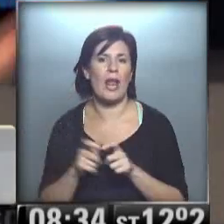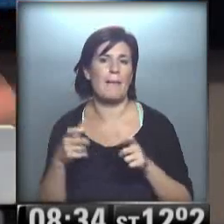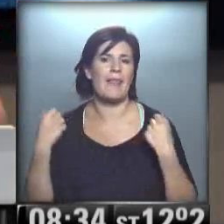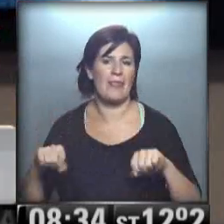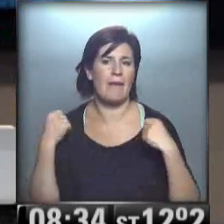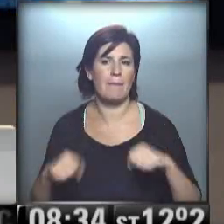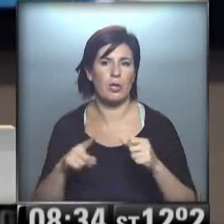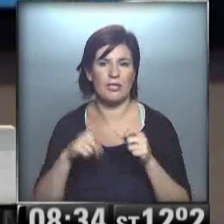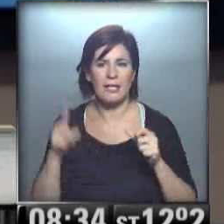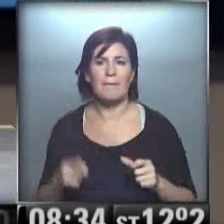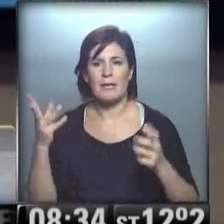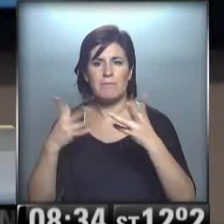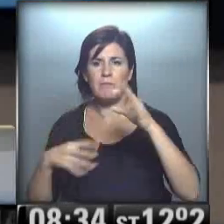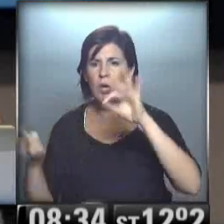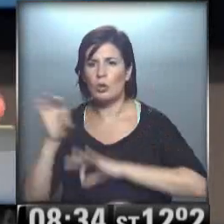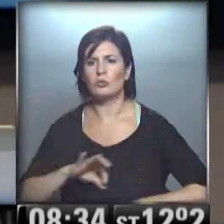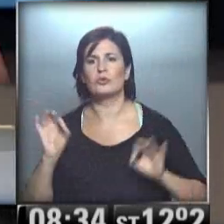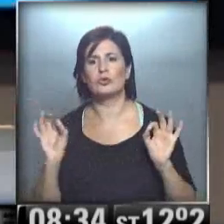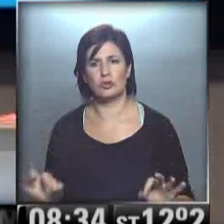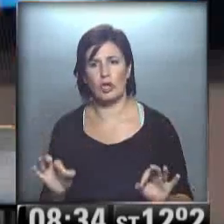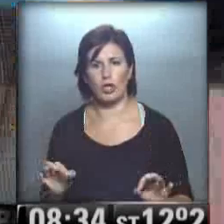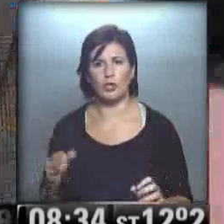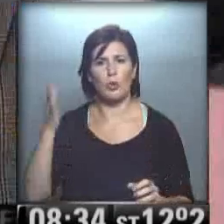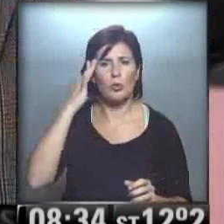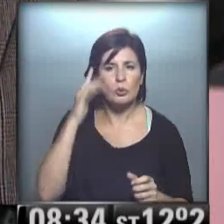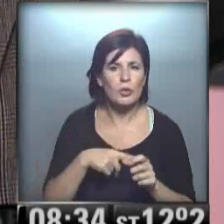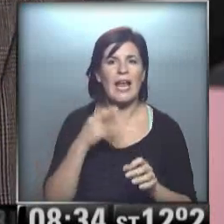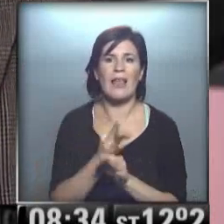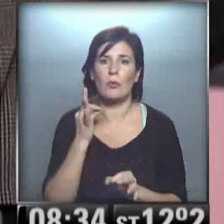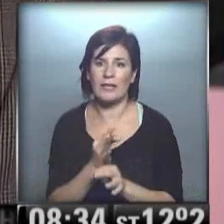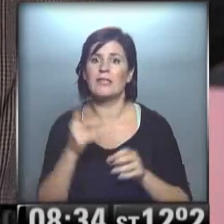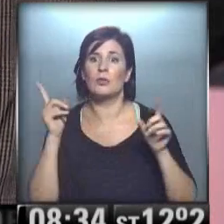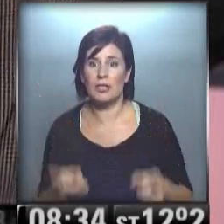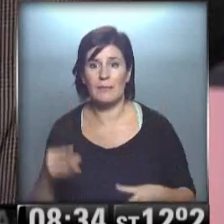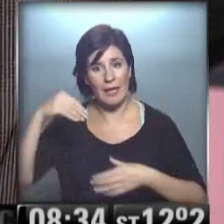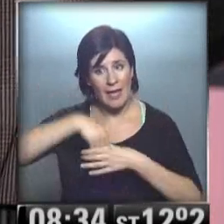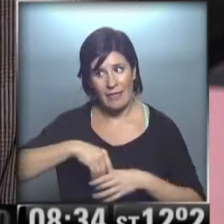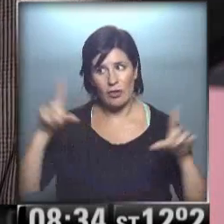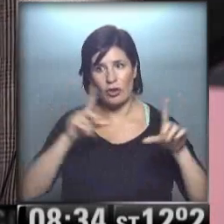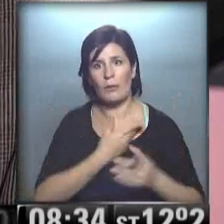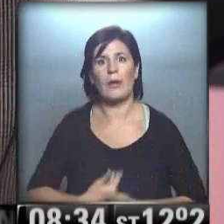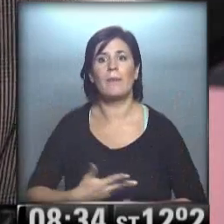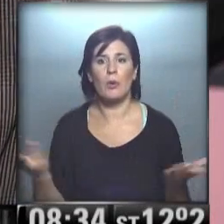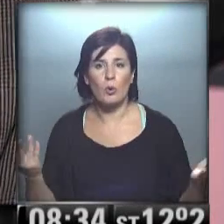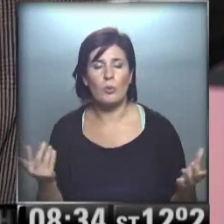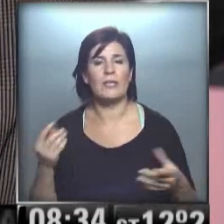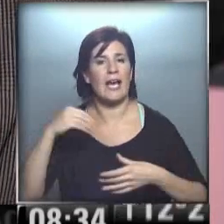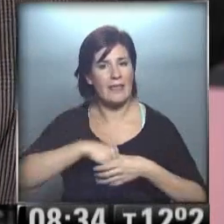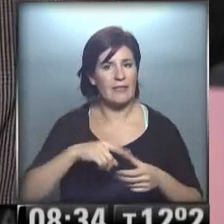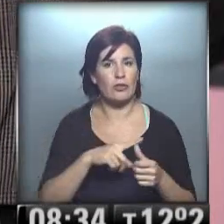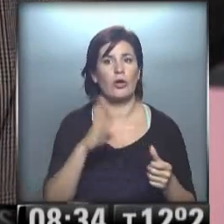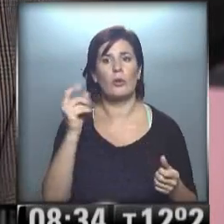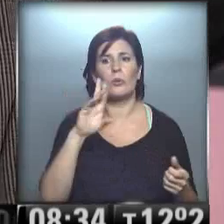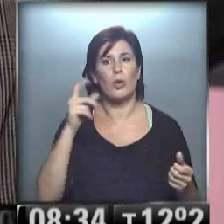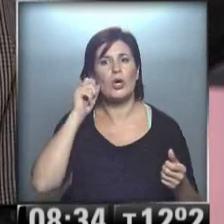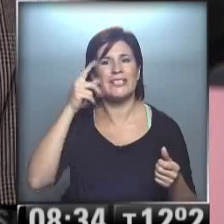import producción integral cultural educativo también es una terna del canal 7 o casi porque tenemos a borges